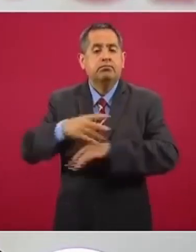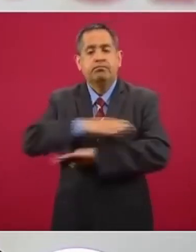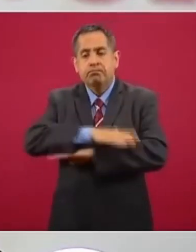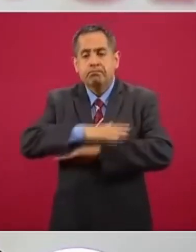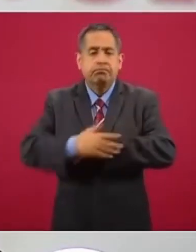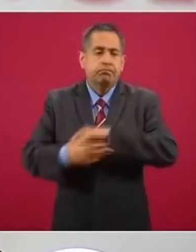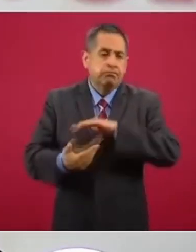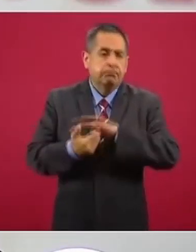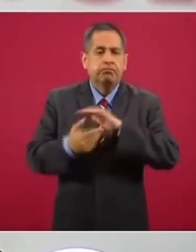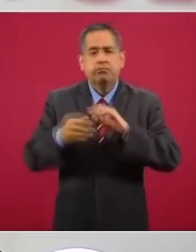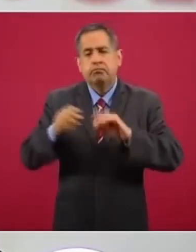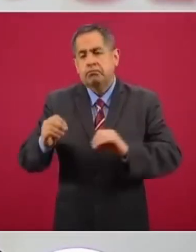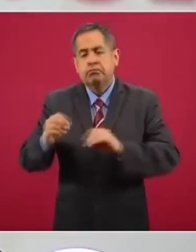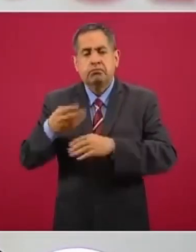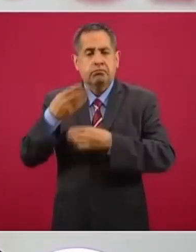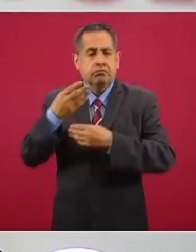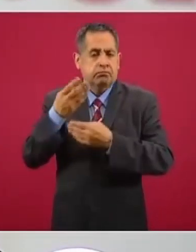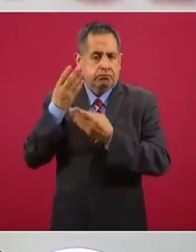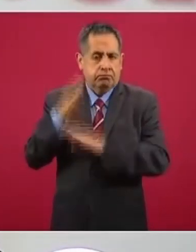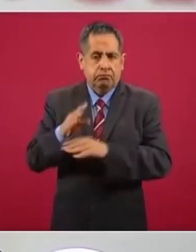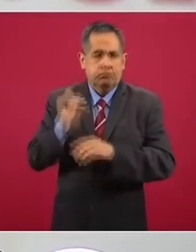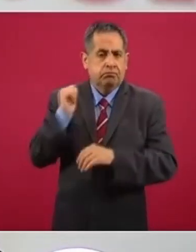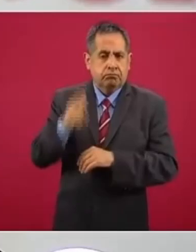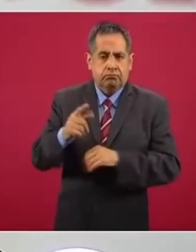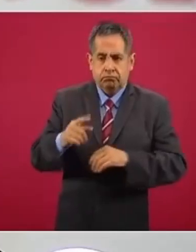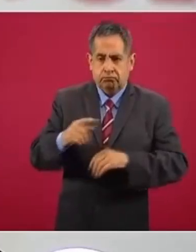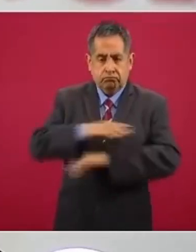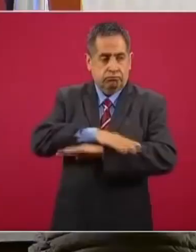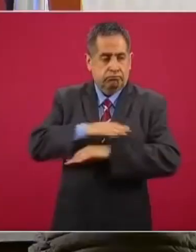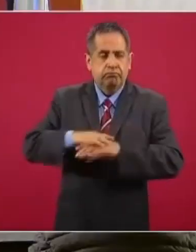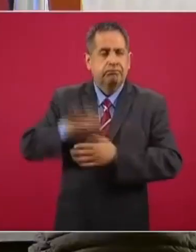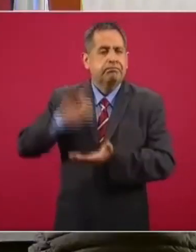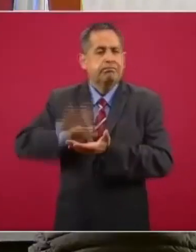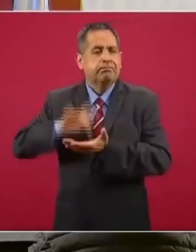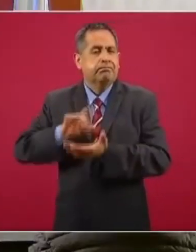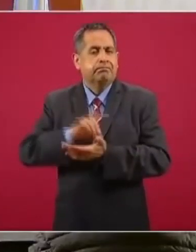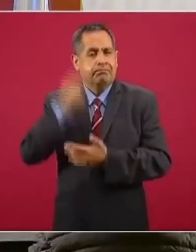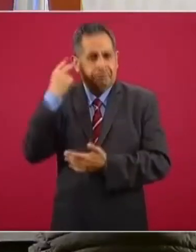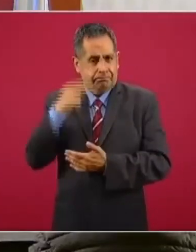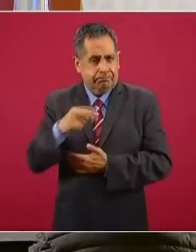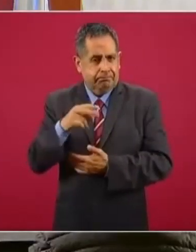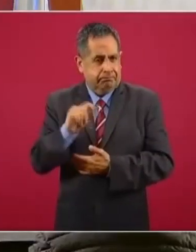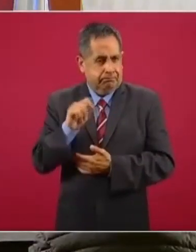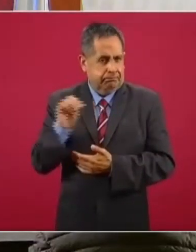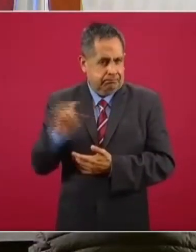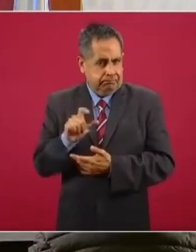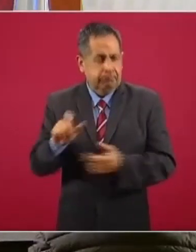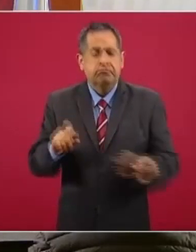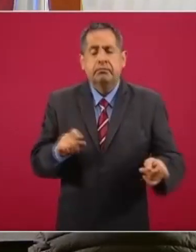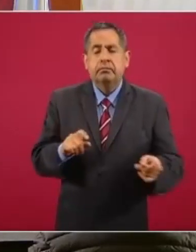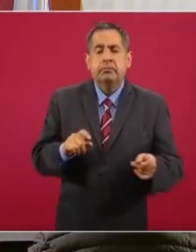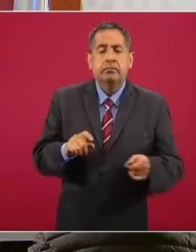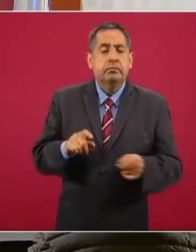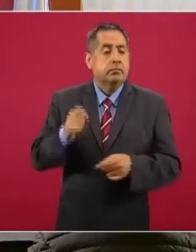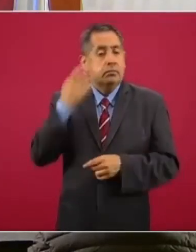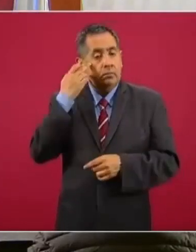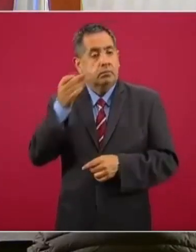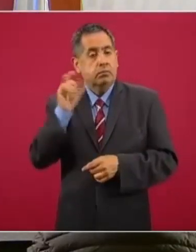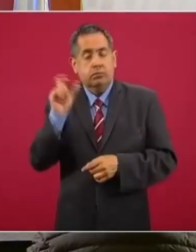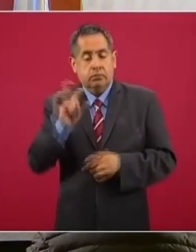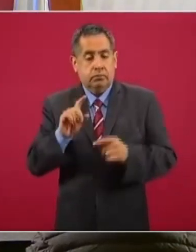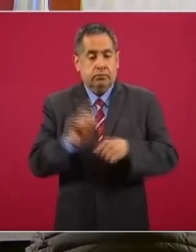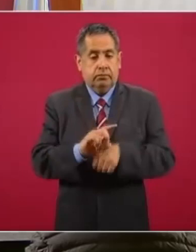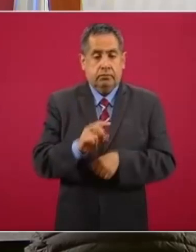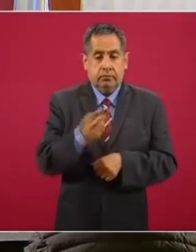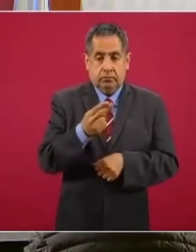atención en las comunidades o de las ventanillas de Telégrafos de México, el periodo de pago va a ser entre el 3